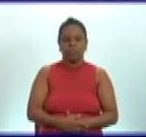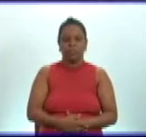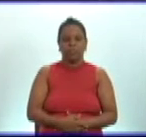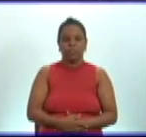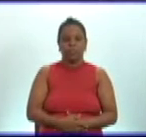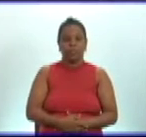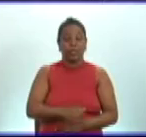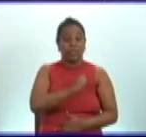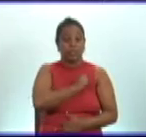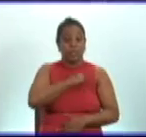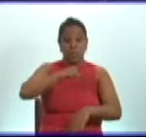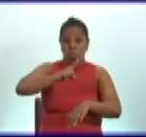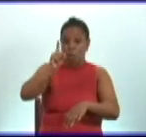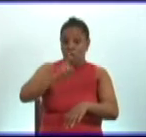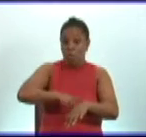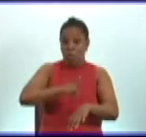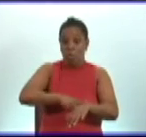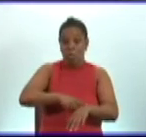Tienen una hora para decidirse.